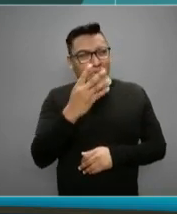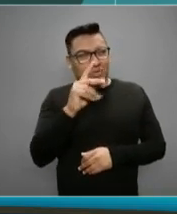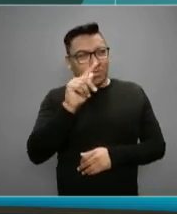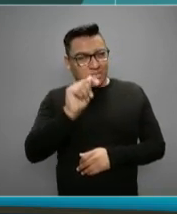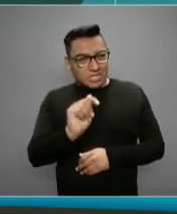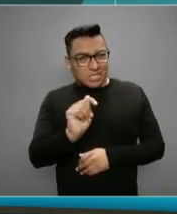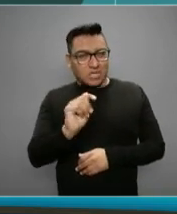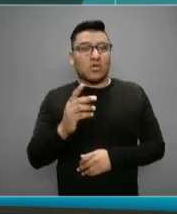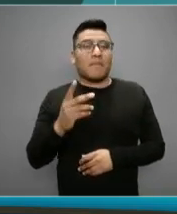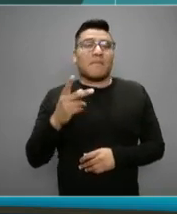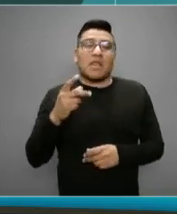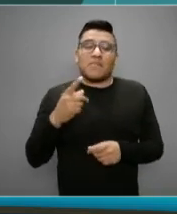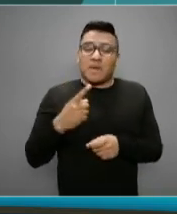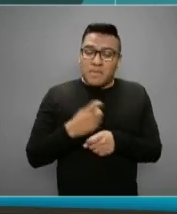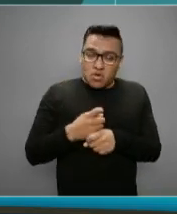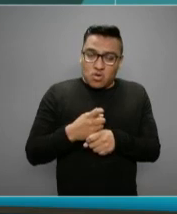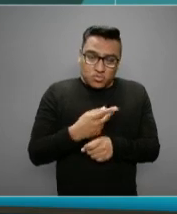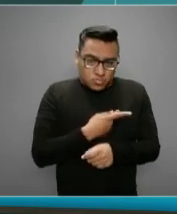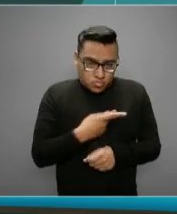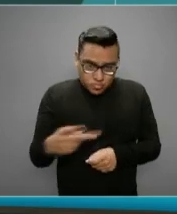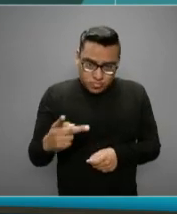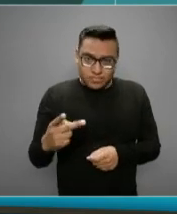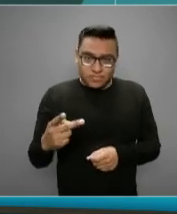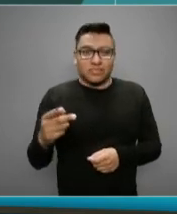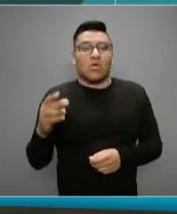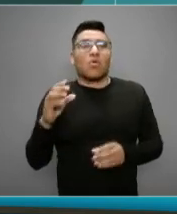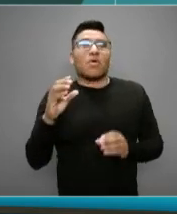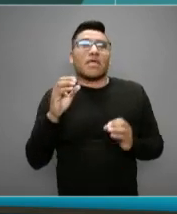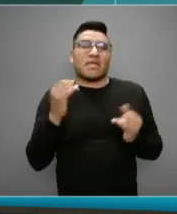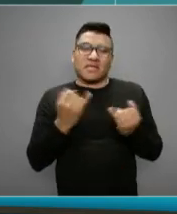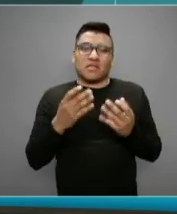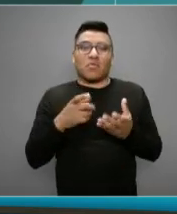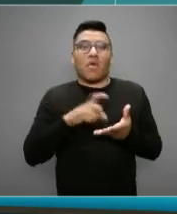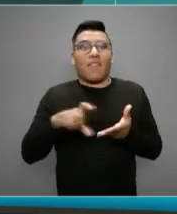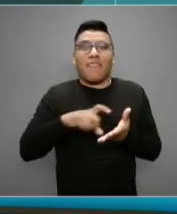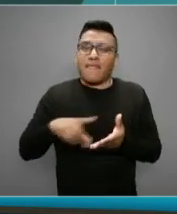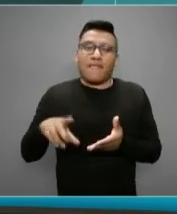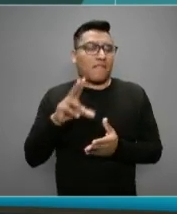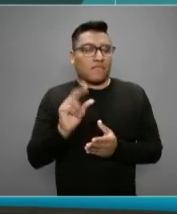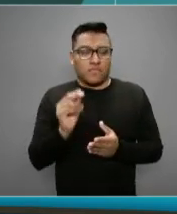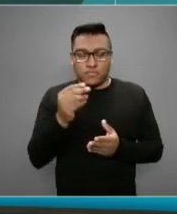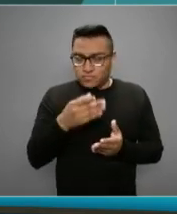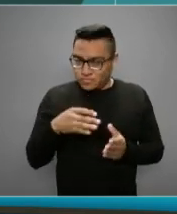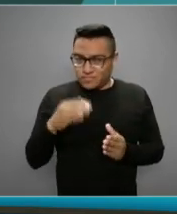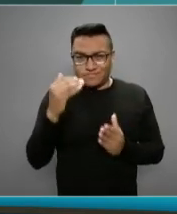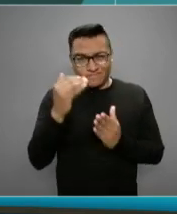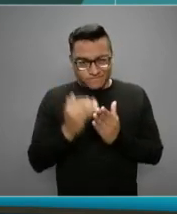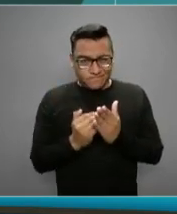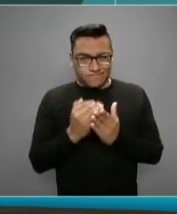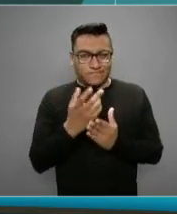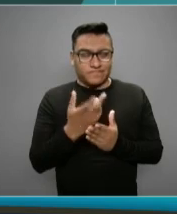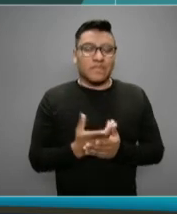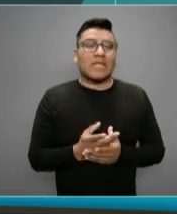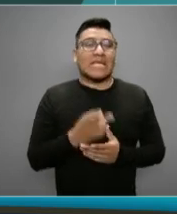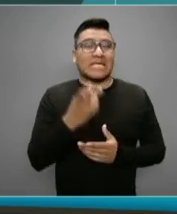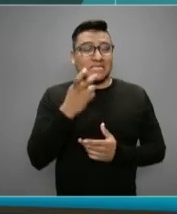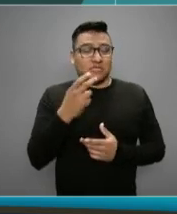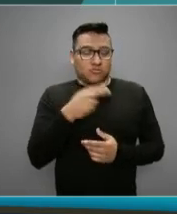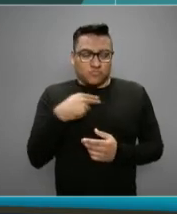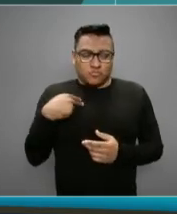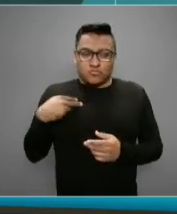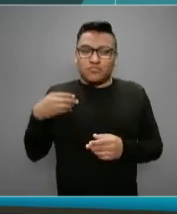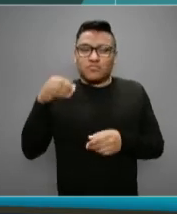bien de todos, primero los pobres, y austeridad valiente, honestidad valiente, y hemos puesto primero toda la